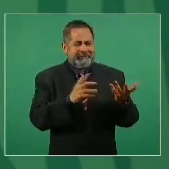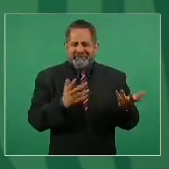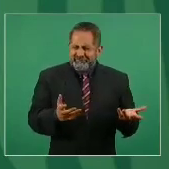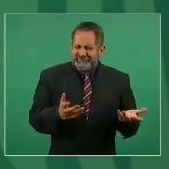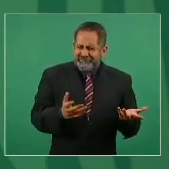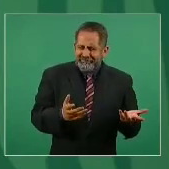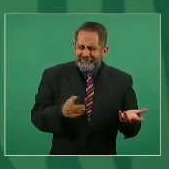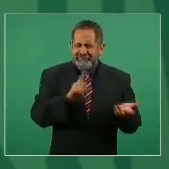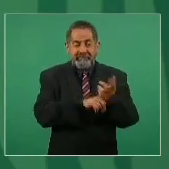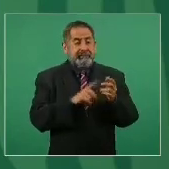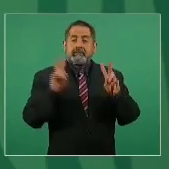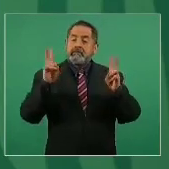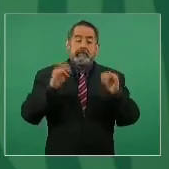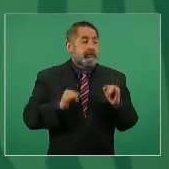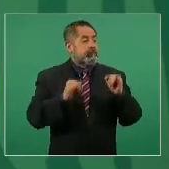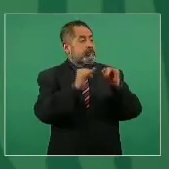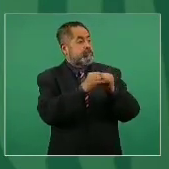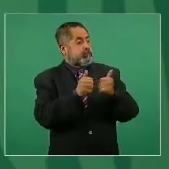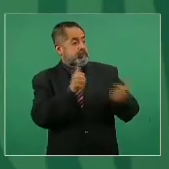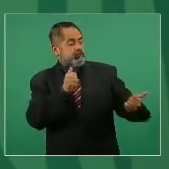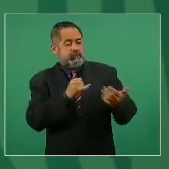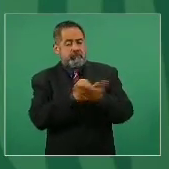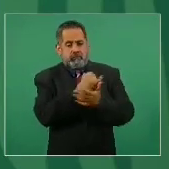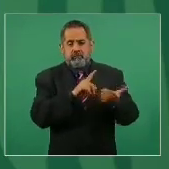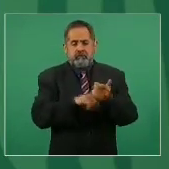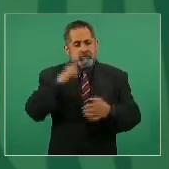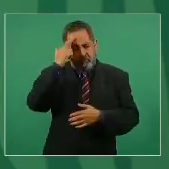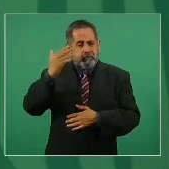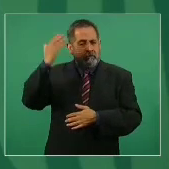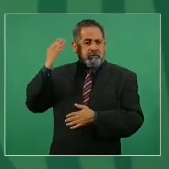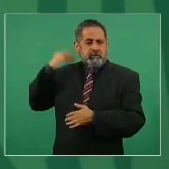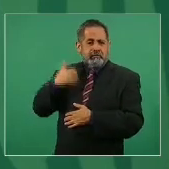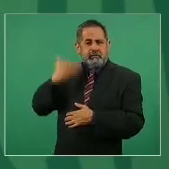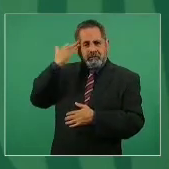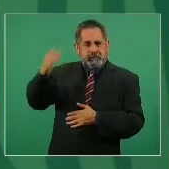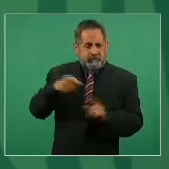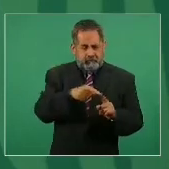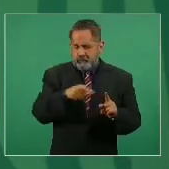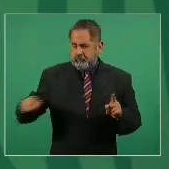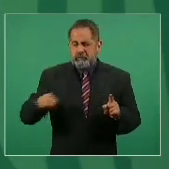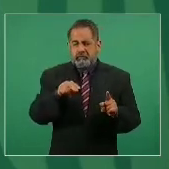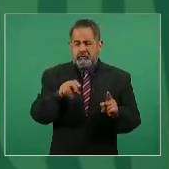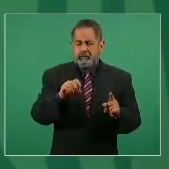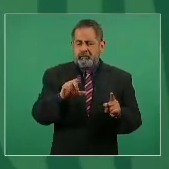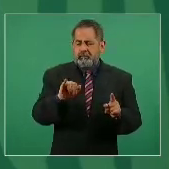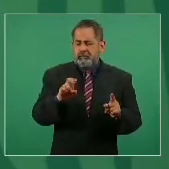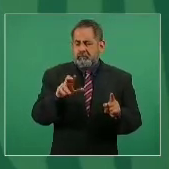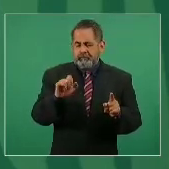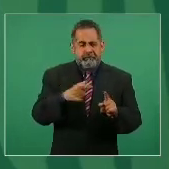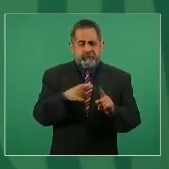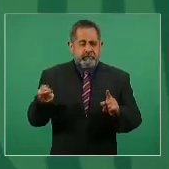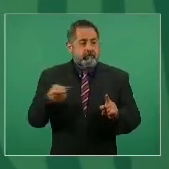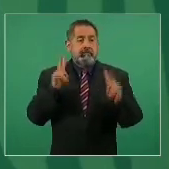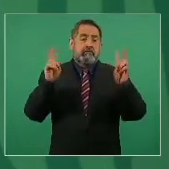todos estos organismos autónomos que fueron creando durante el periodo neoliberal para